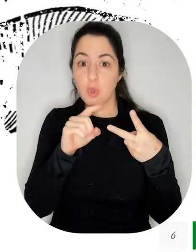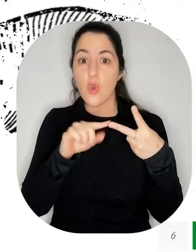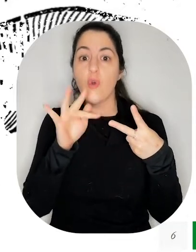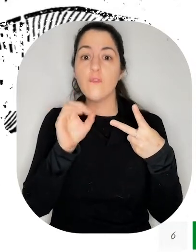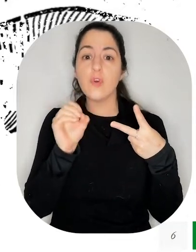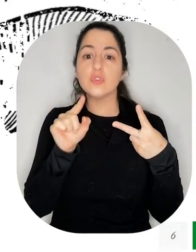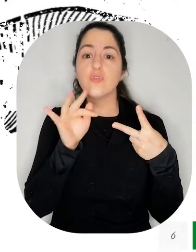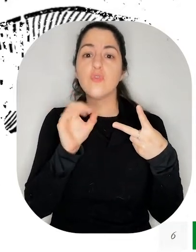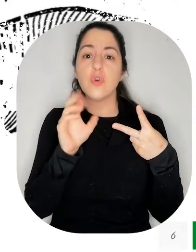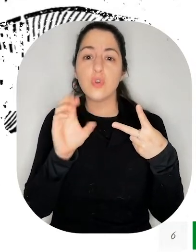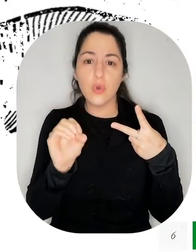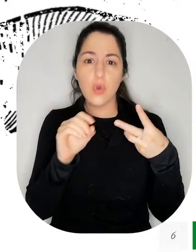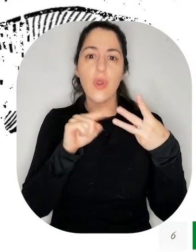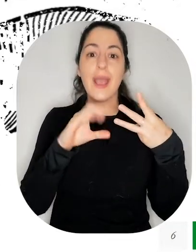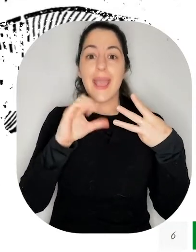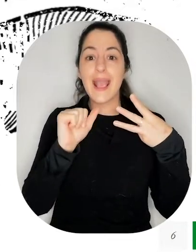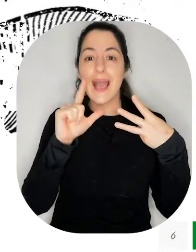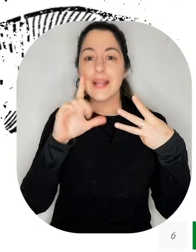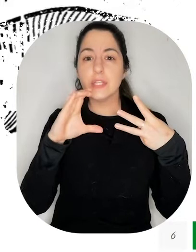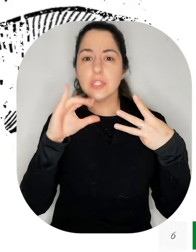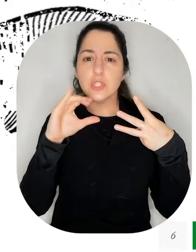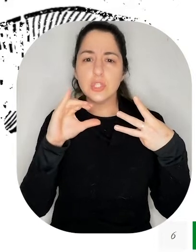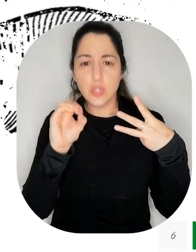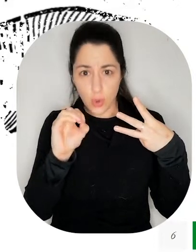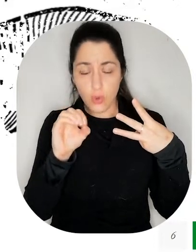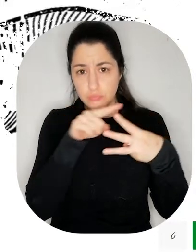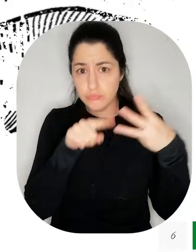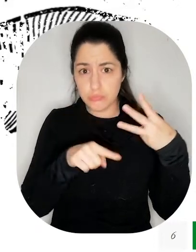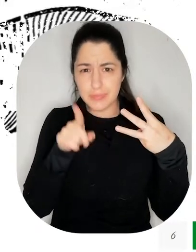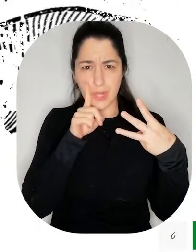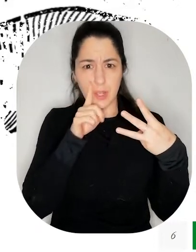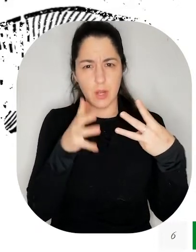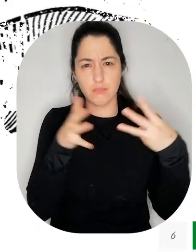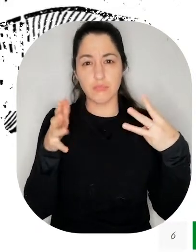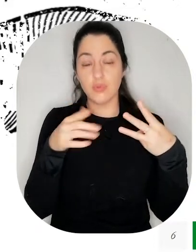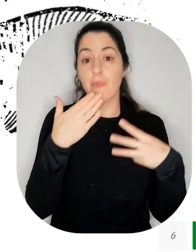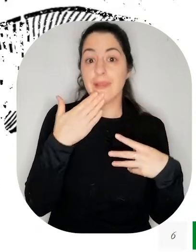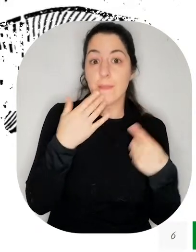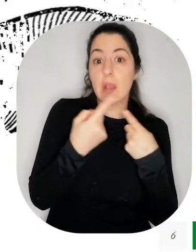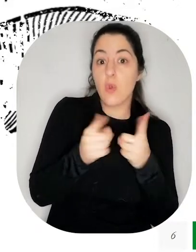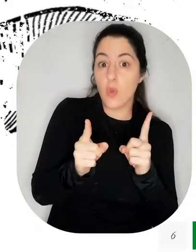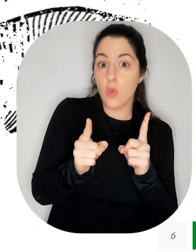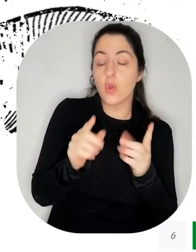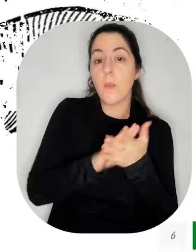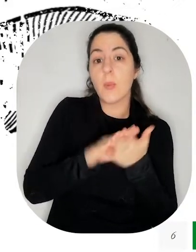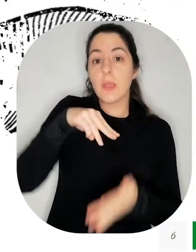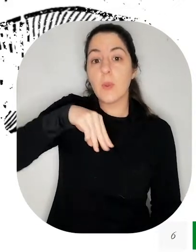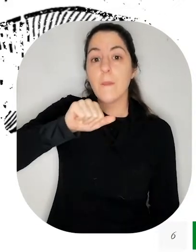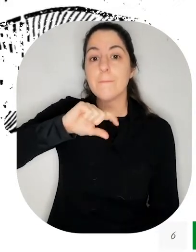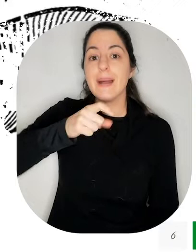el potasio, el fósforo, el calcio, y tiene también minerales